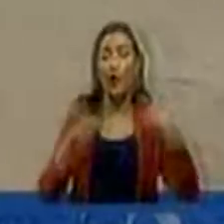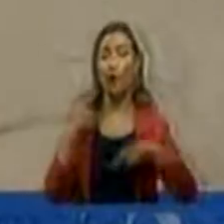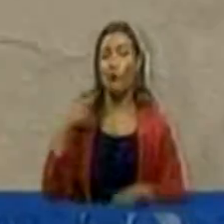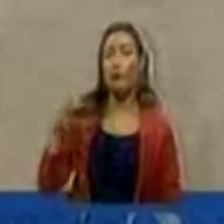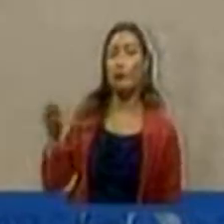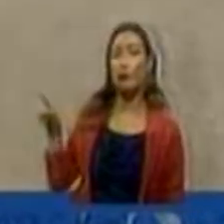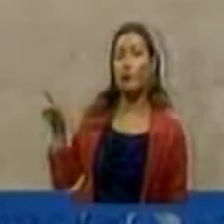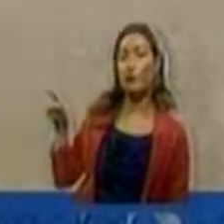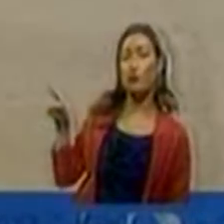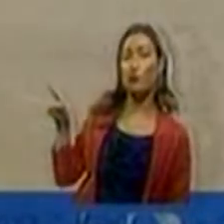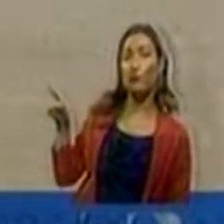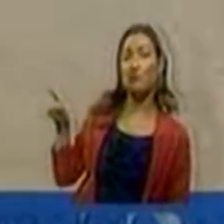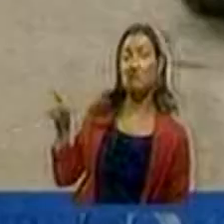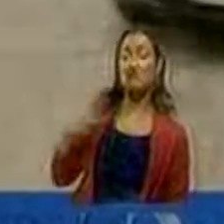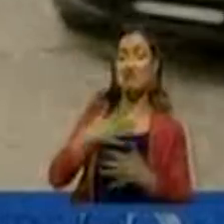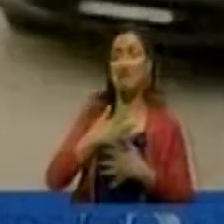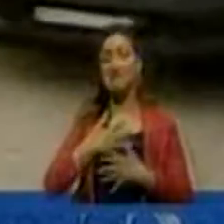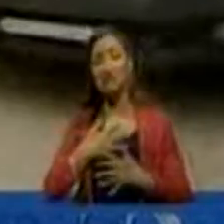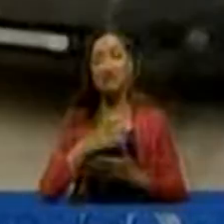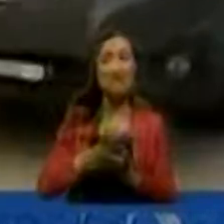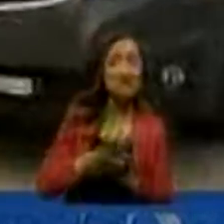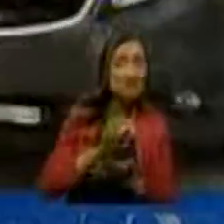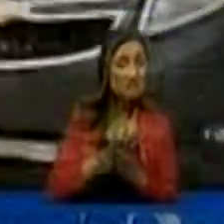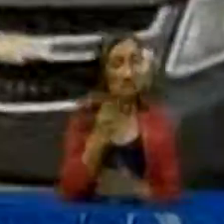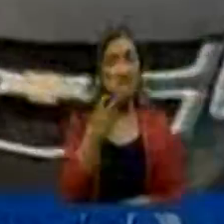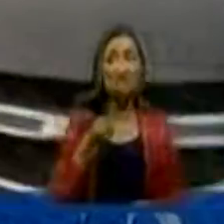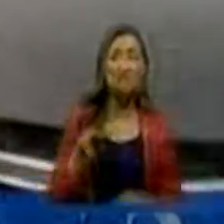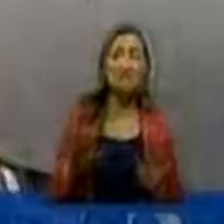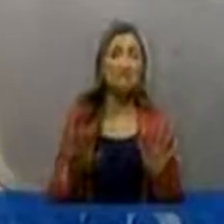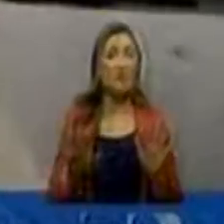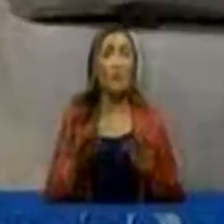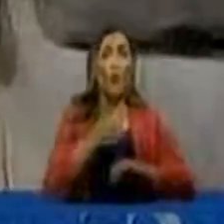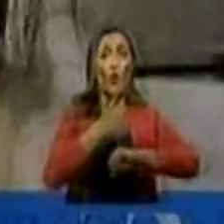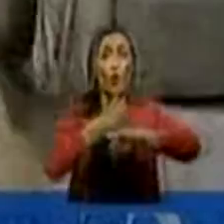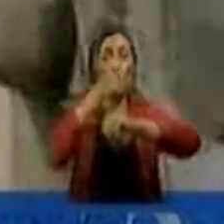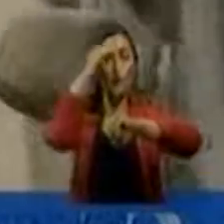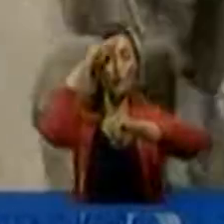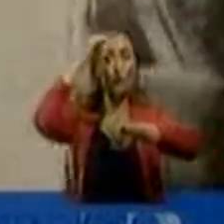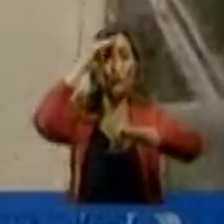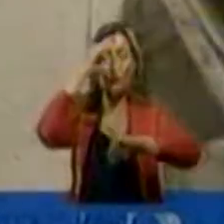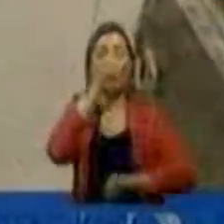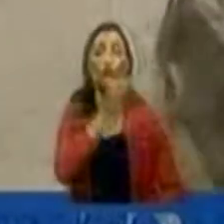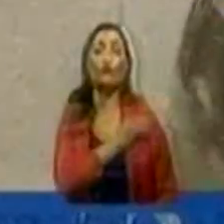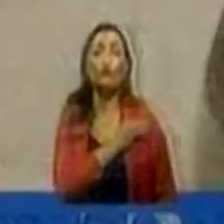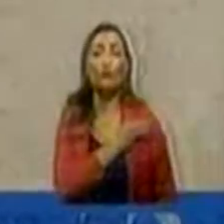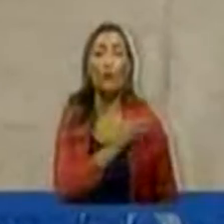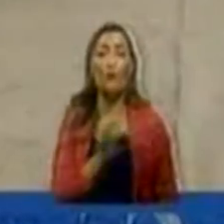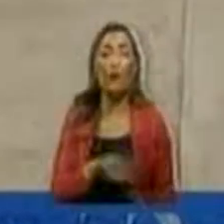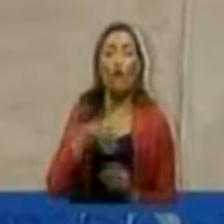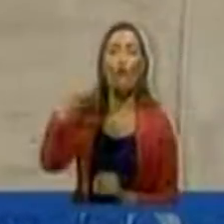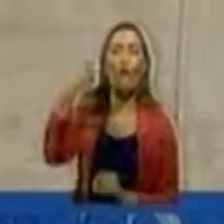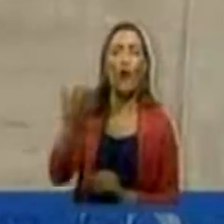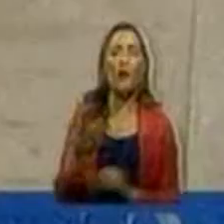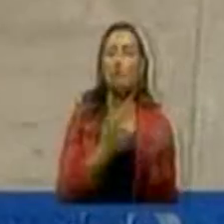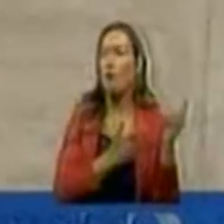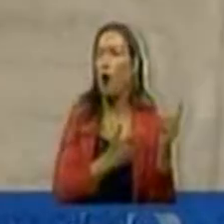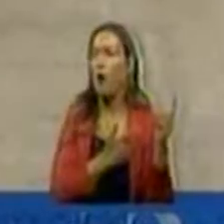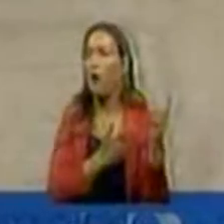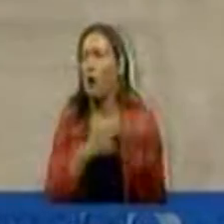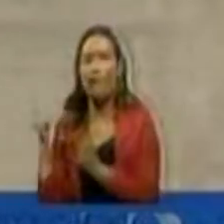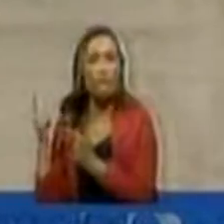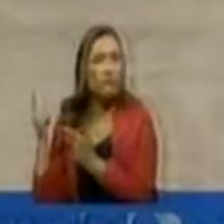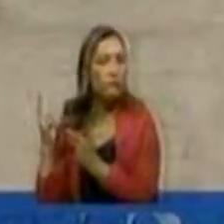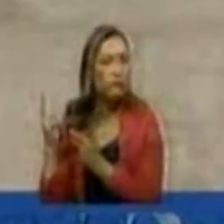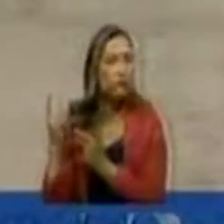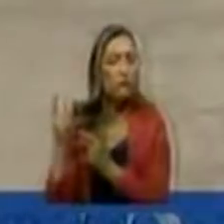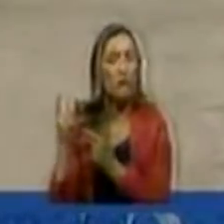que hay una relativa calma. Las autoridades por parte de la policía y también los militares se encuentran en la parte externa, han formado un